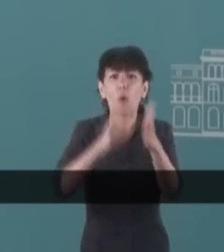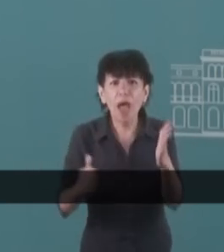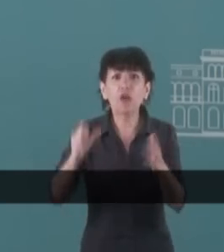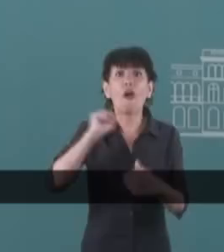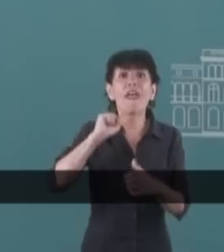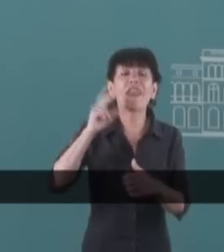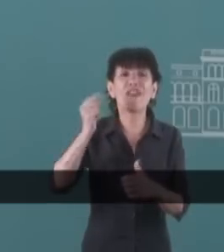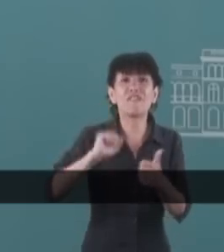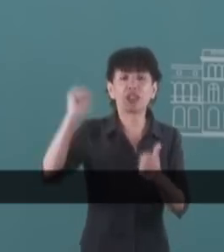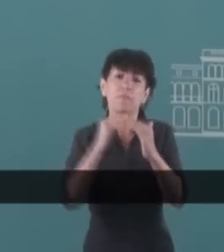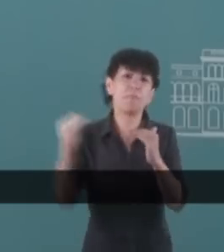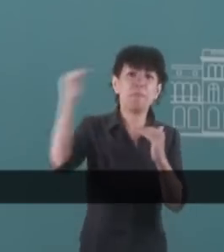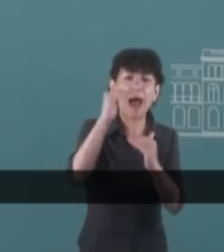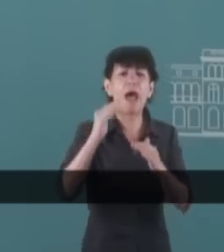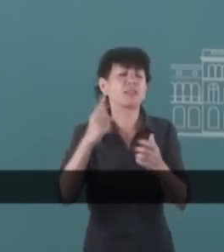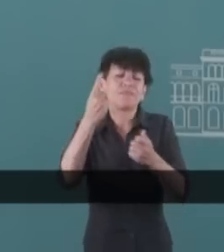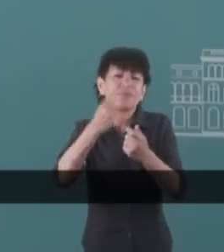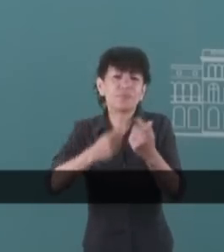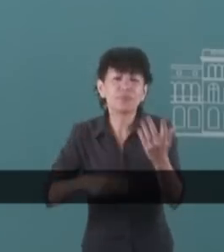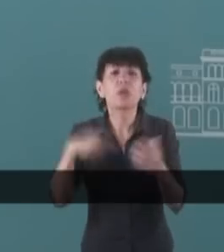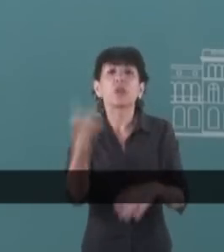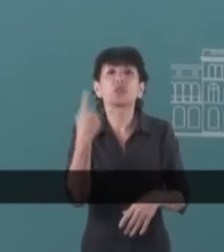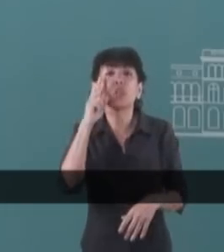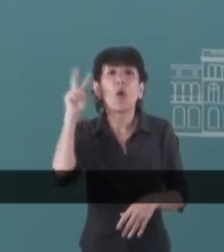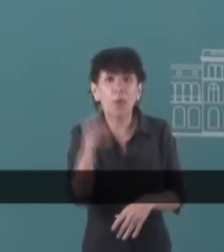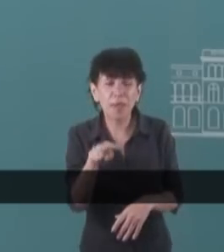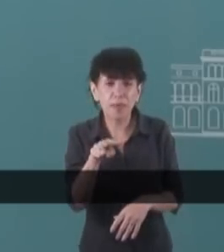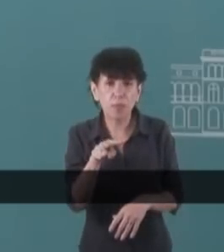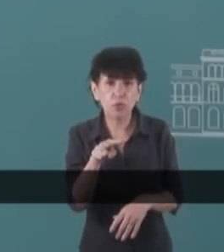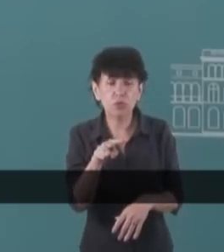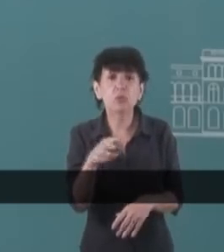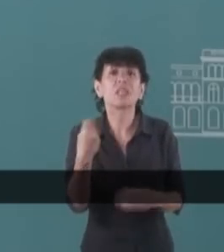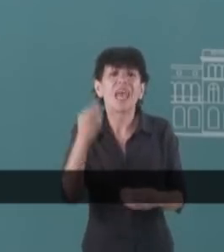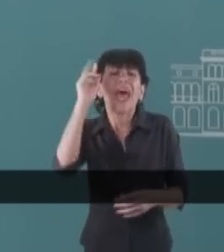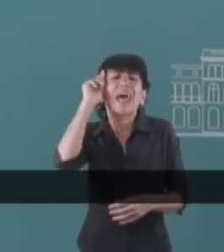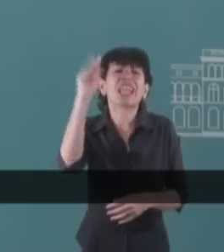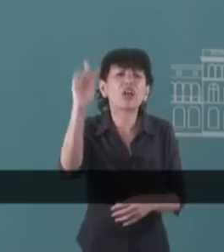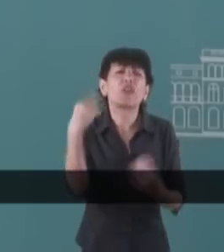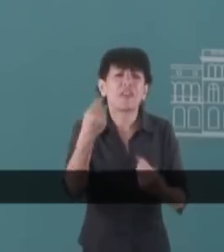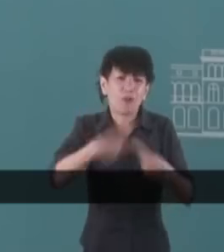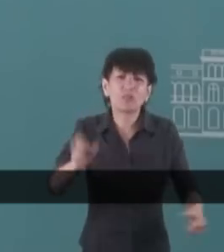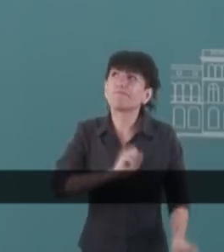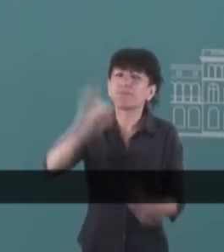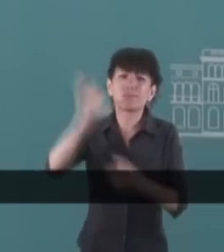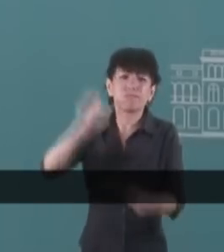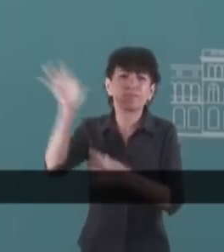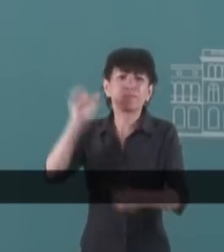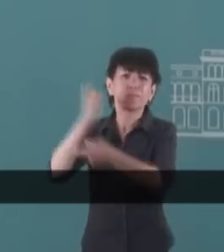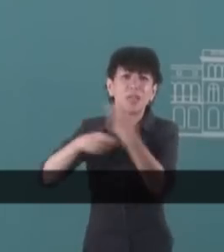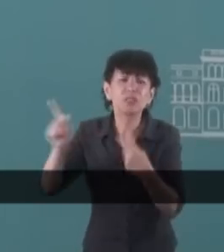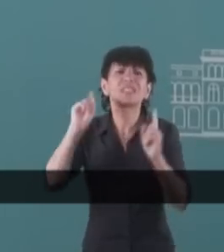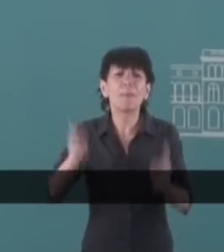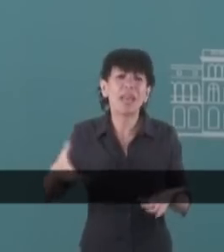las jubilaciones han estado por encima de la inflación y vemos en el último, tenemos récord de exportaciones, récord de inversiones,